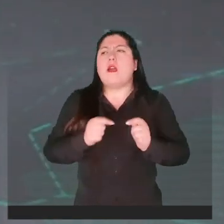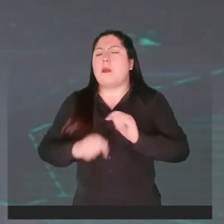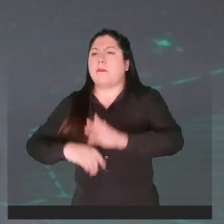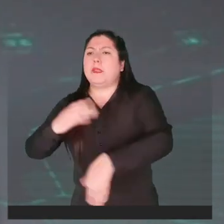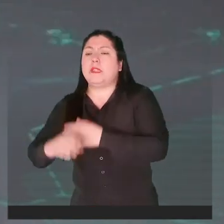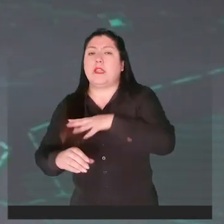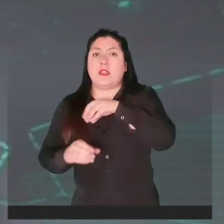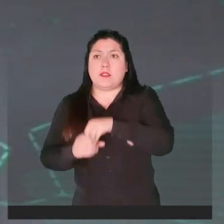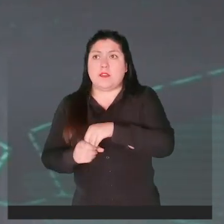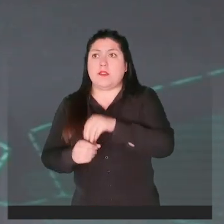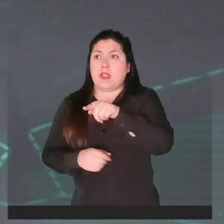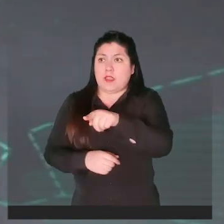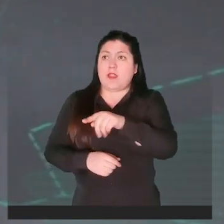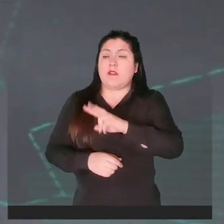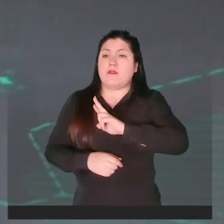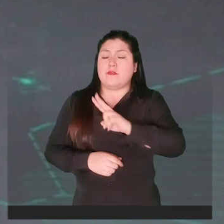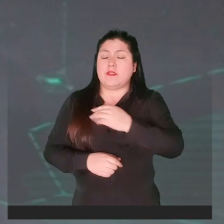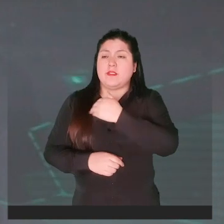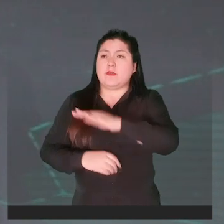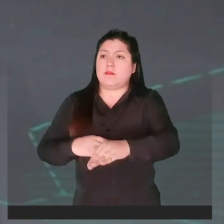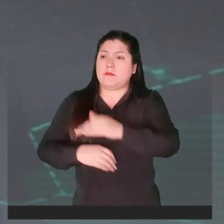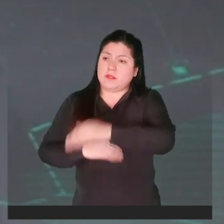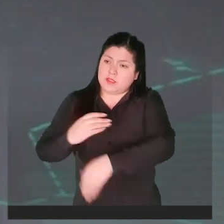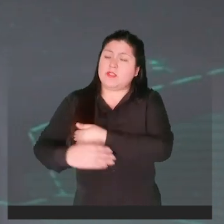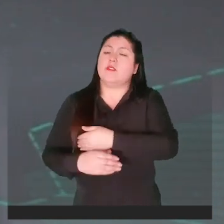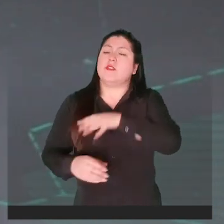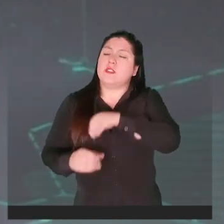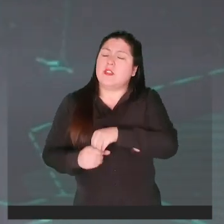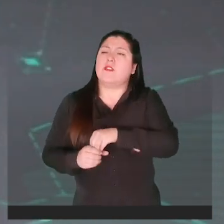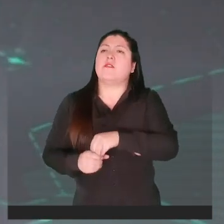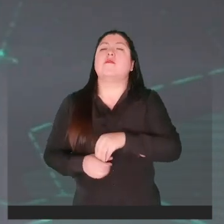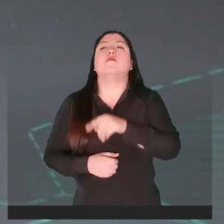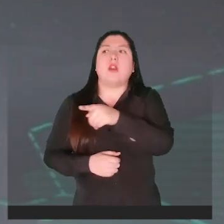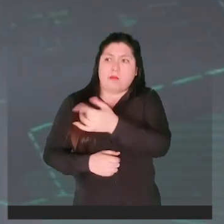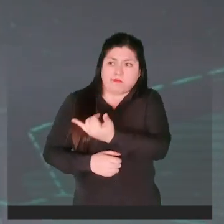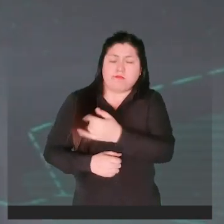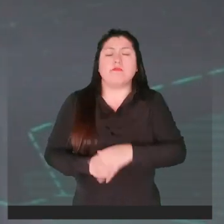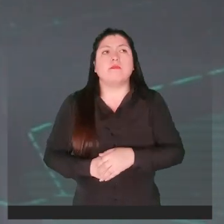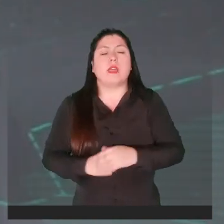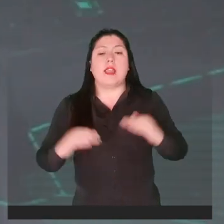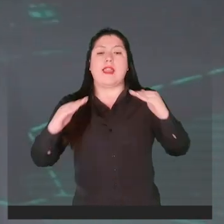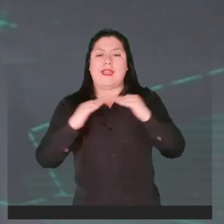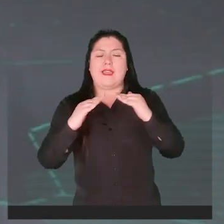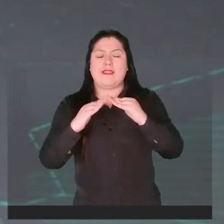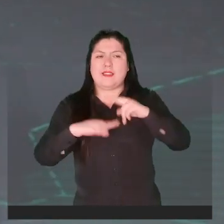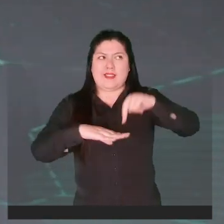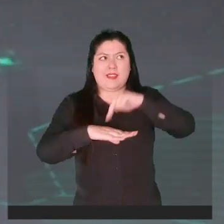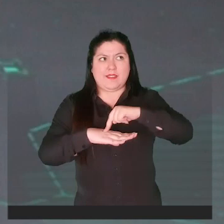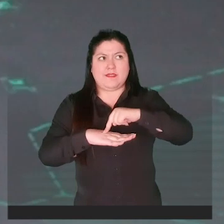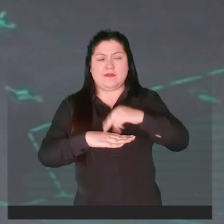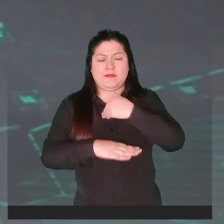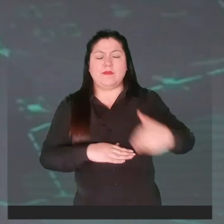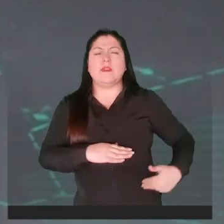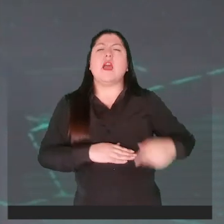del Interior, y aquí me acompaña el viceministro del Interior, Daniel Palacios, también a quien saludo, se adelantó en la Casa de Nariño la erradicación de